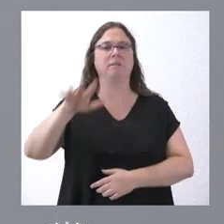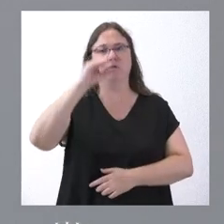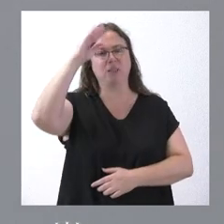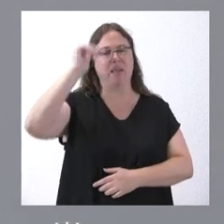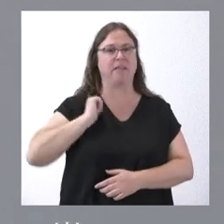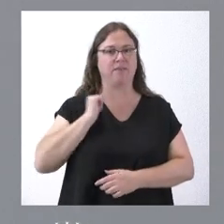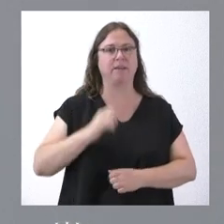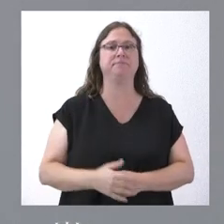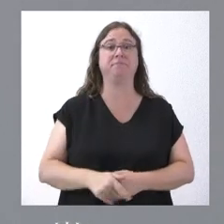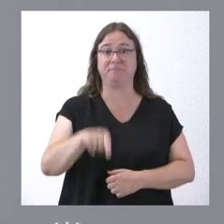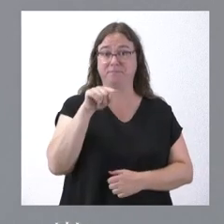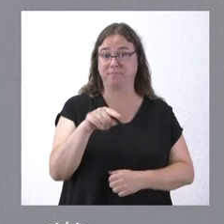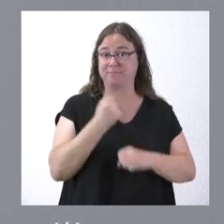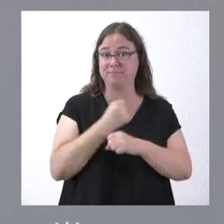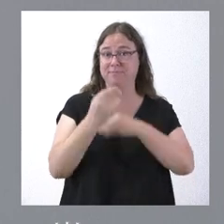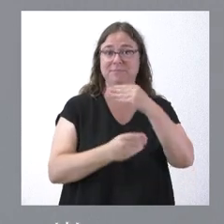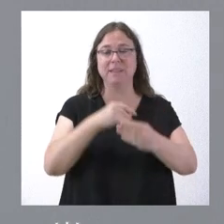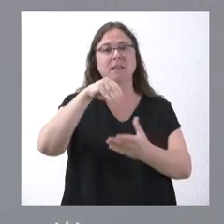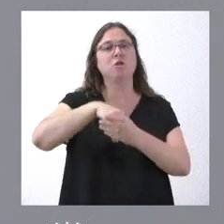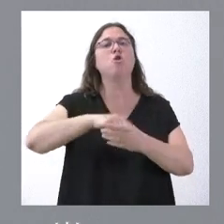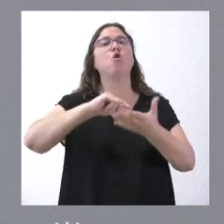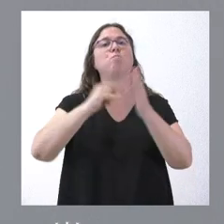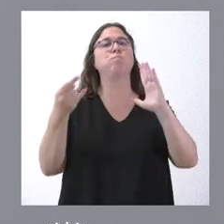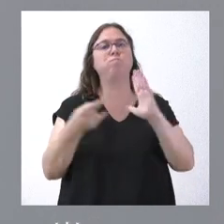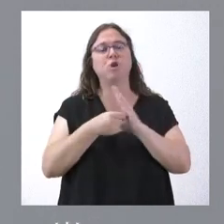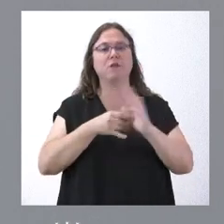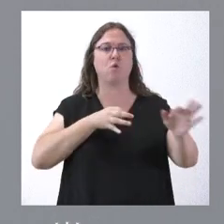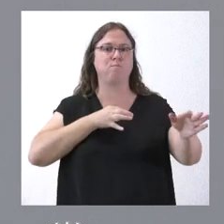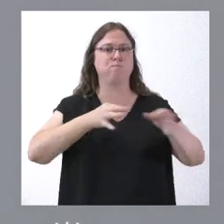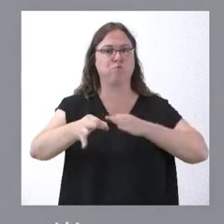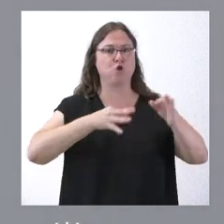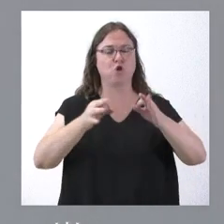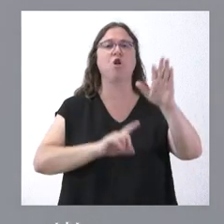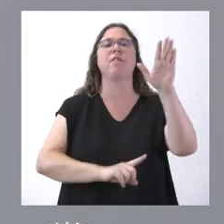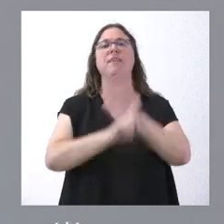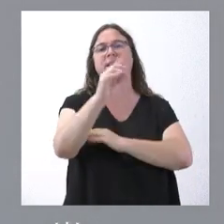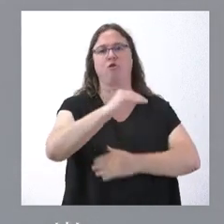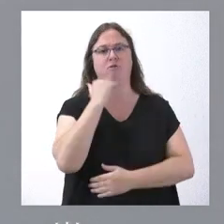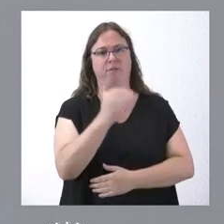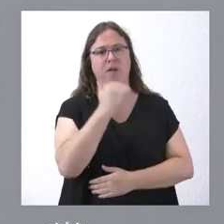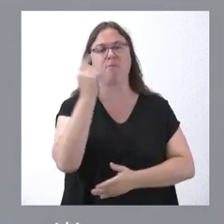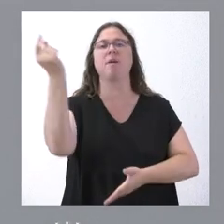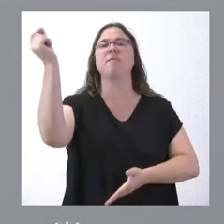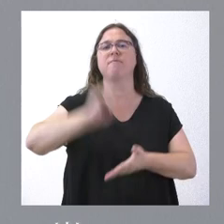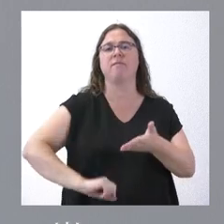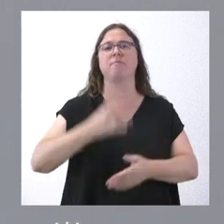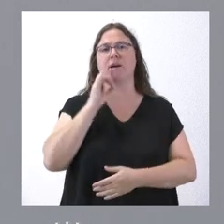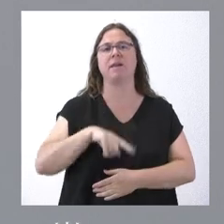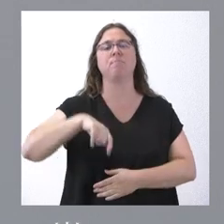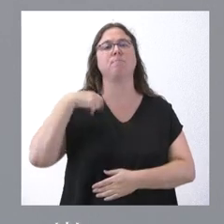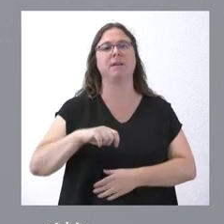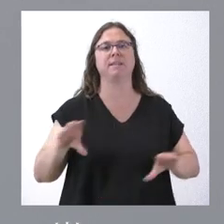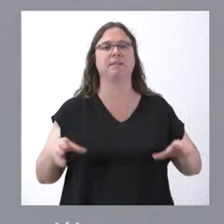artificial. Esta actuación se encuentra dentro del proyecto del Protocolo de Desarrollo de Zamora que firmó en su momento el presidente de la Junta